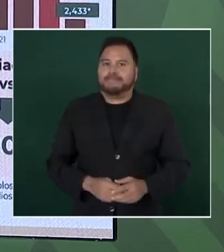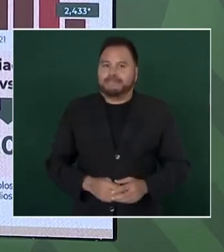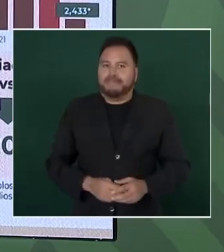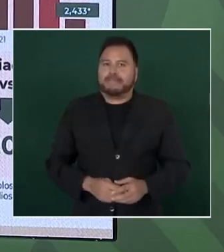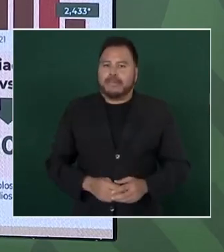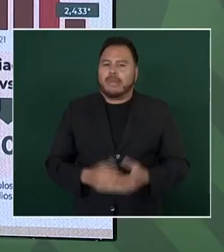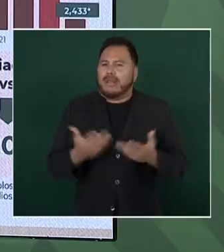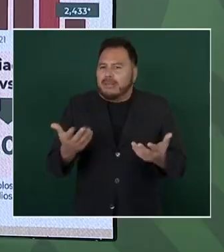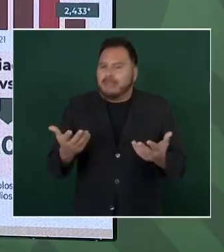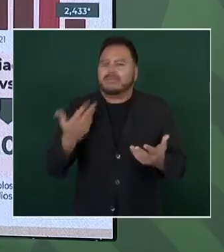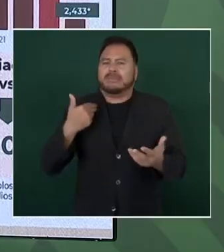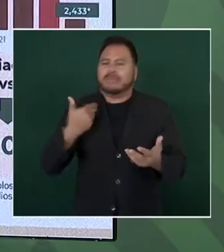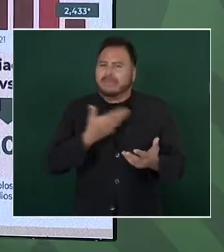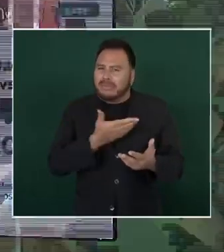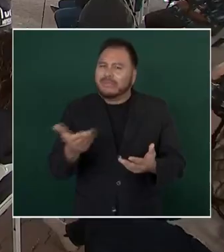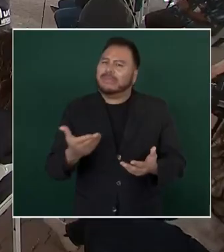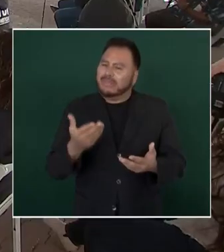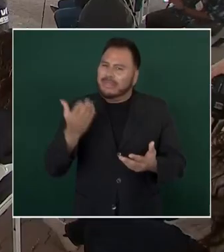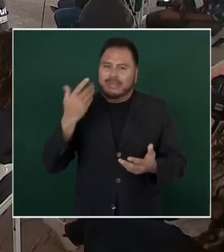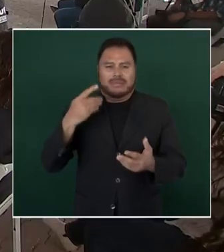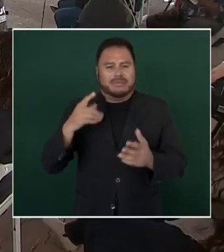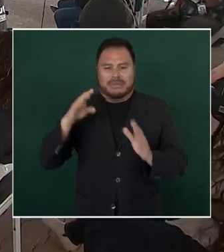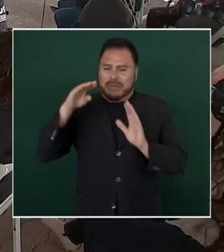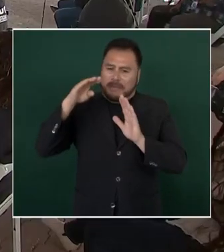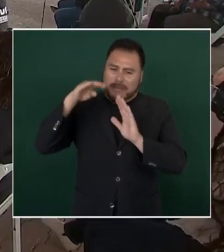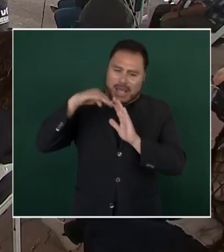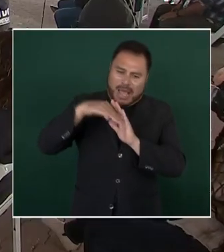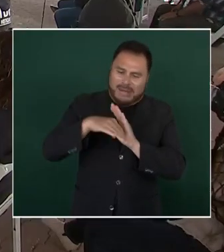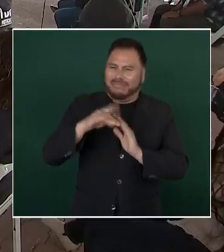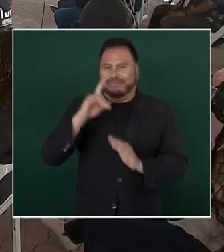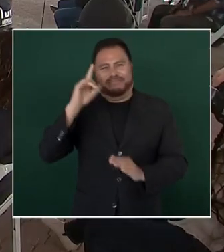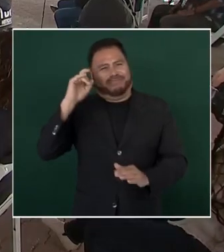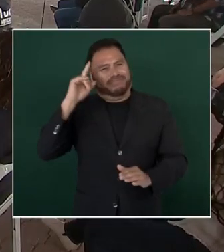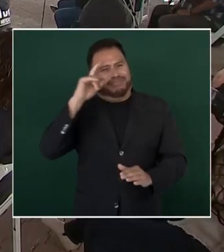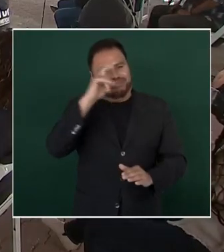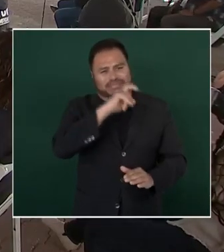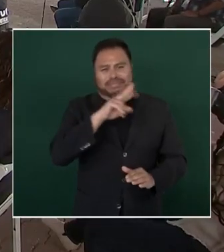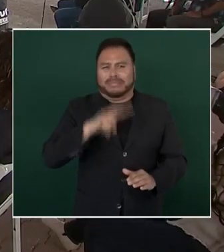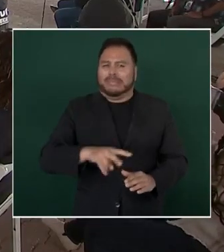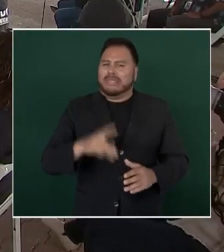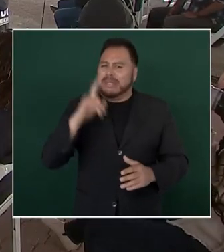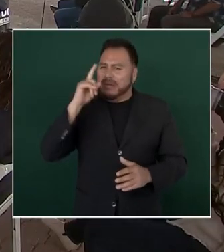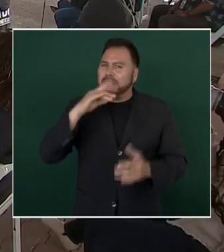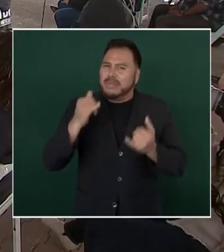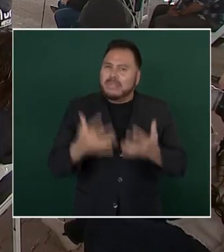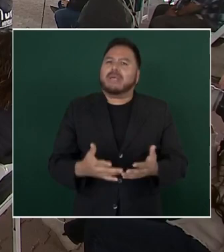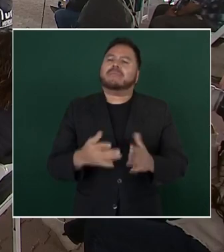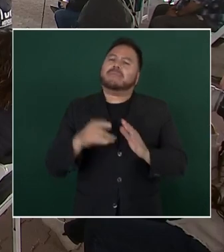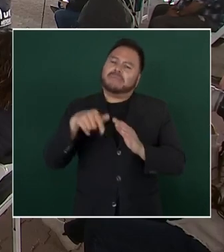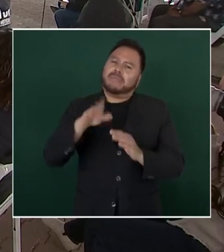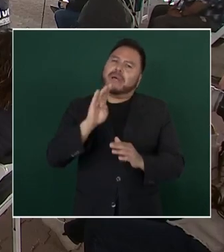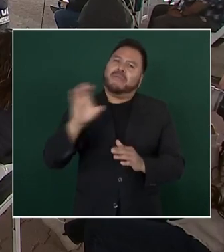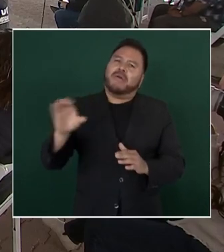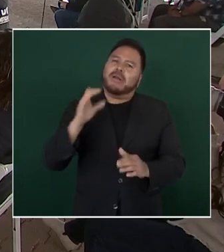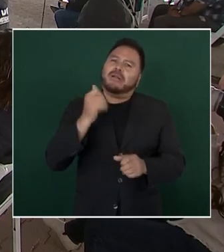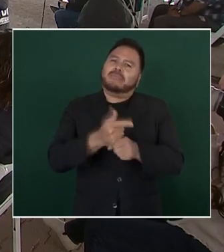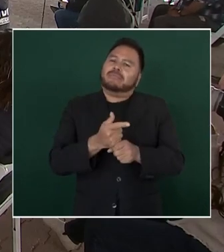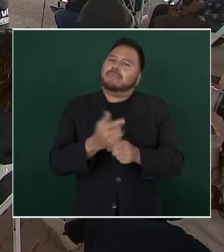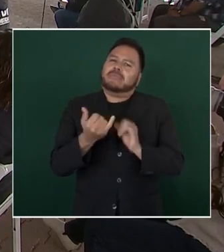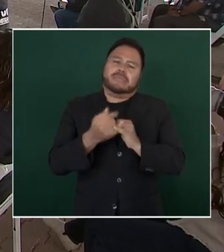Y nos costó muchísimo esto, que es parecido a lo que vemos de Baja California.